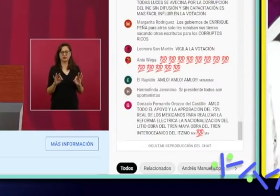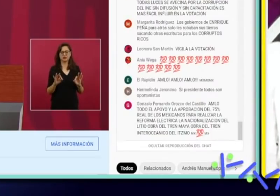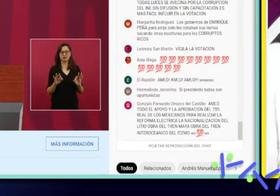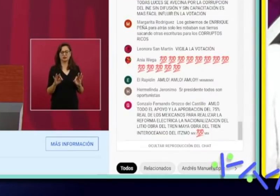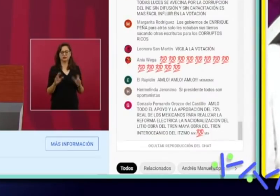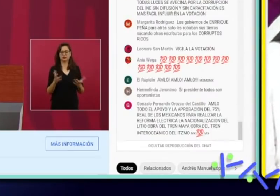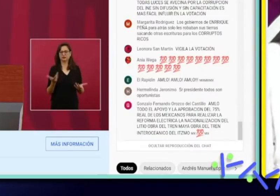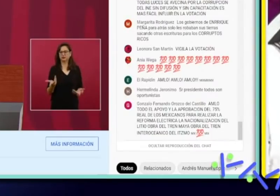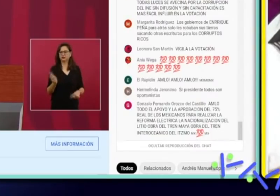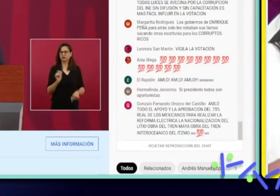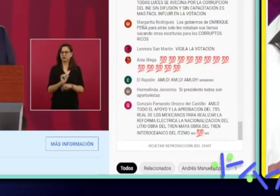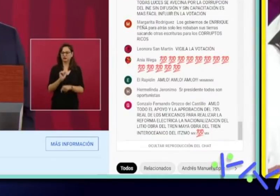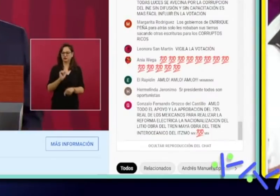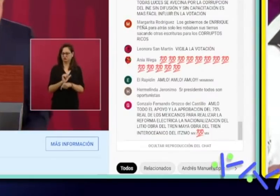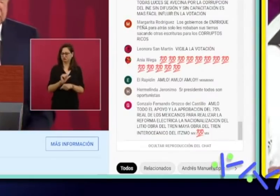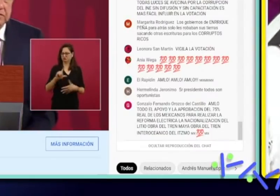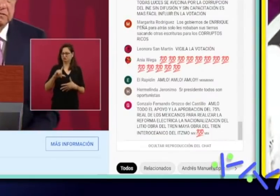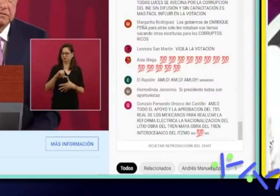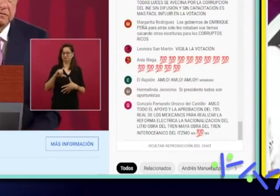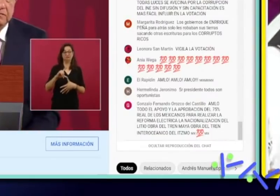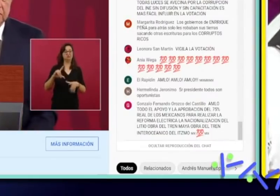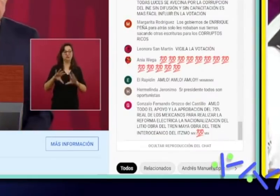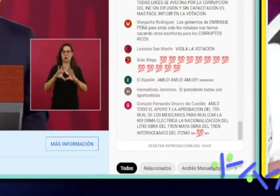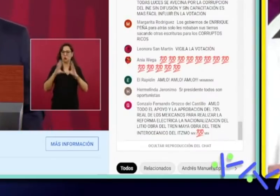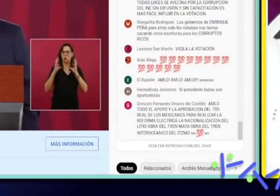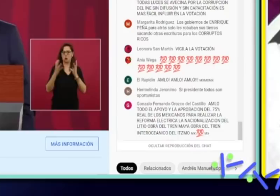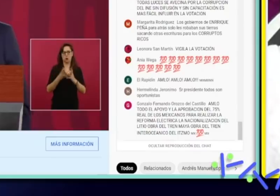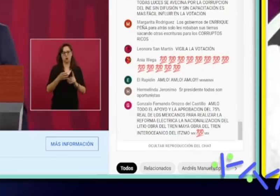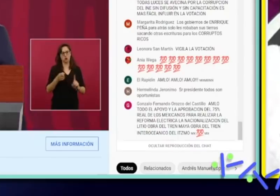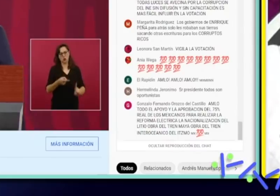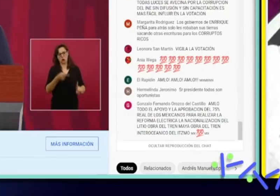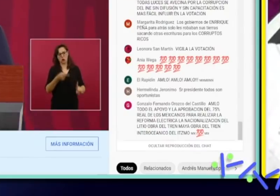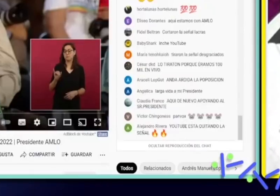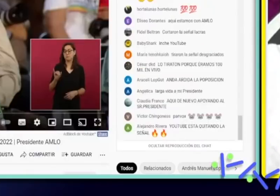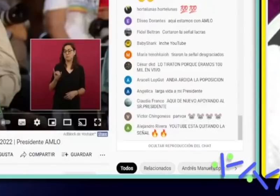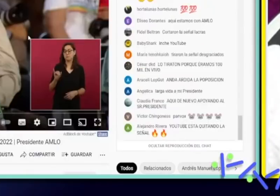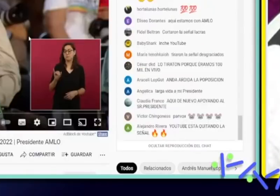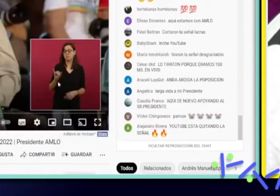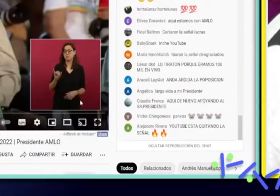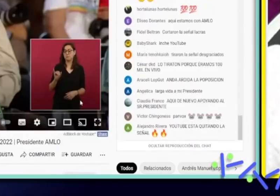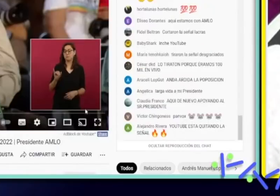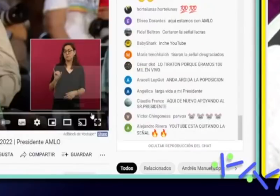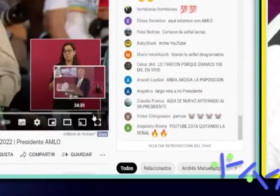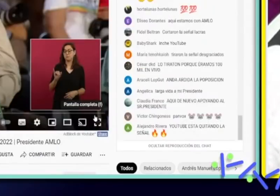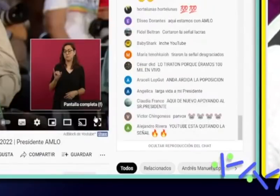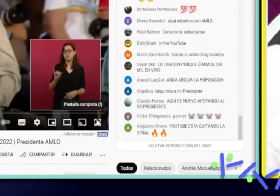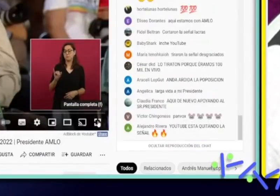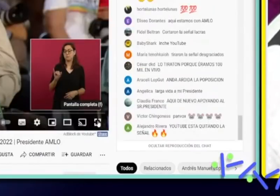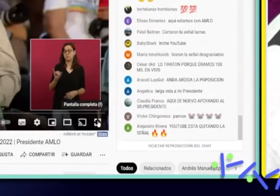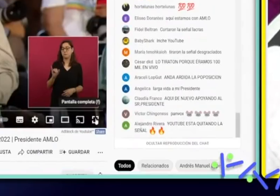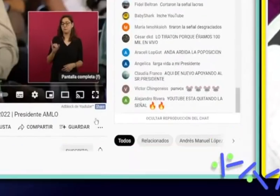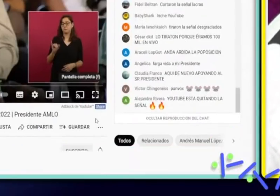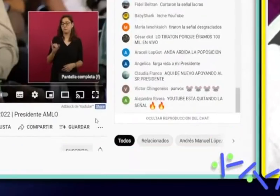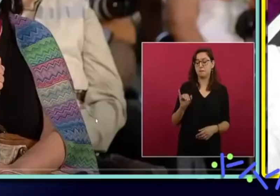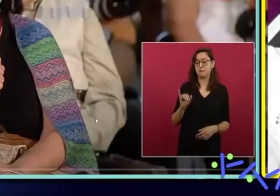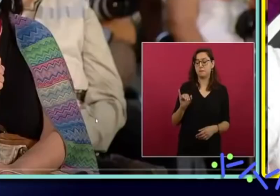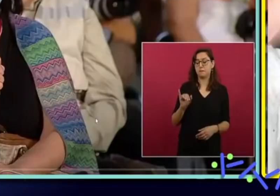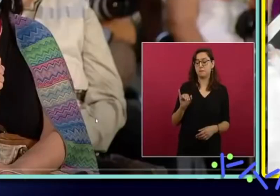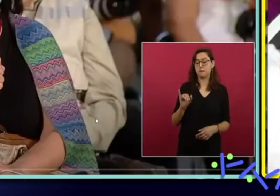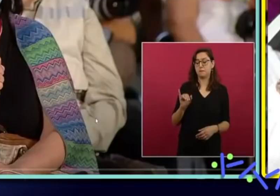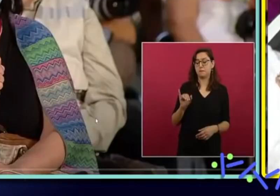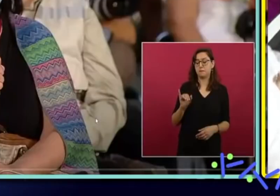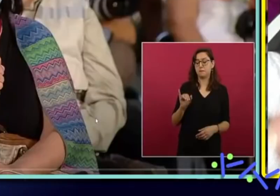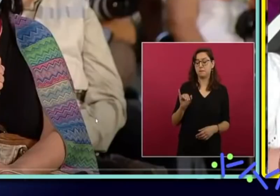la mal llamada reforma energética de Enrique Peña Nieto, pero vamos a ver esta segunda contestación que el